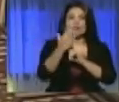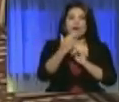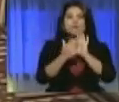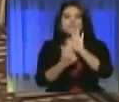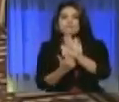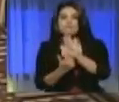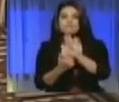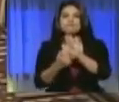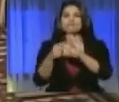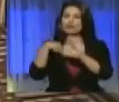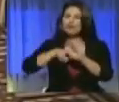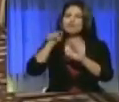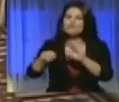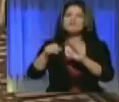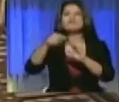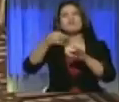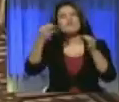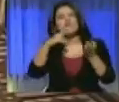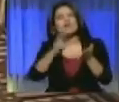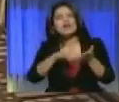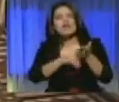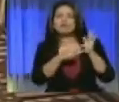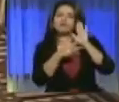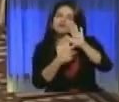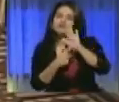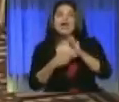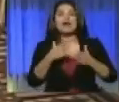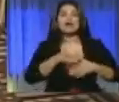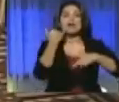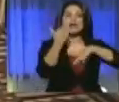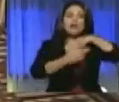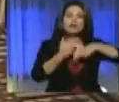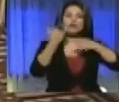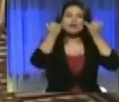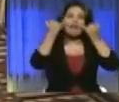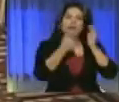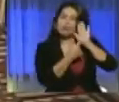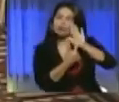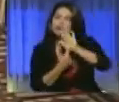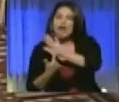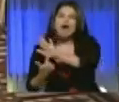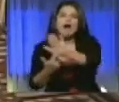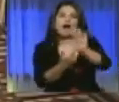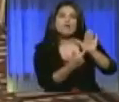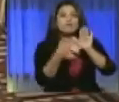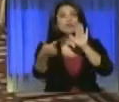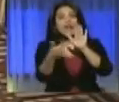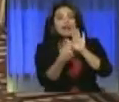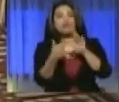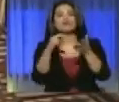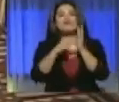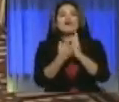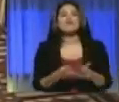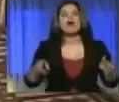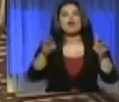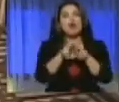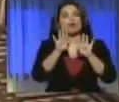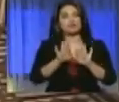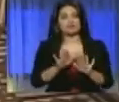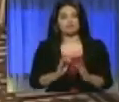profunda, las ideas de la revolución son los valores que